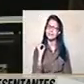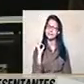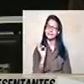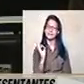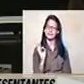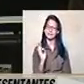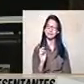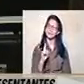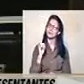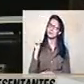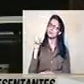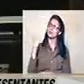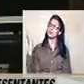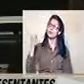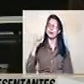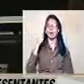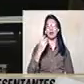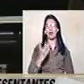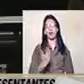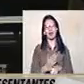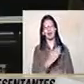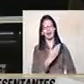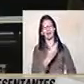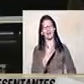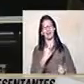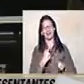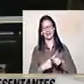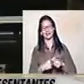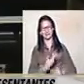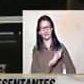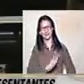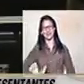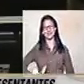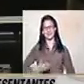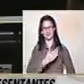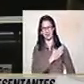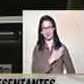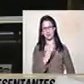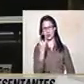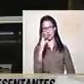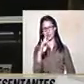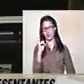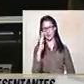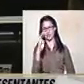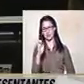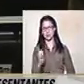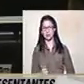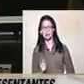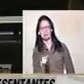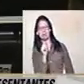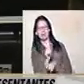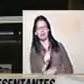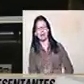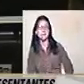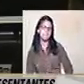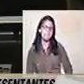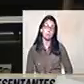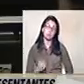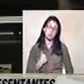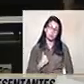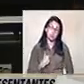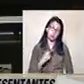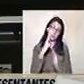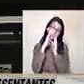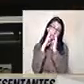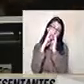presidente Álvaro Uribe Vélez. Pues yo hoy le quiero hacer un reconocimiento. Mediante